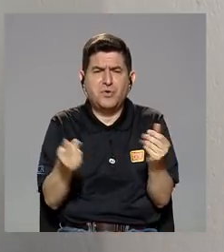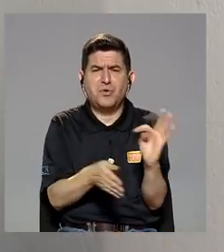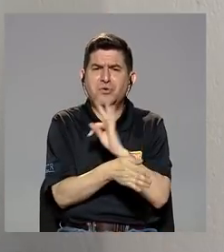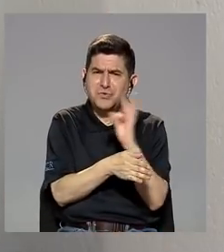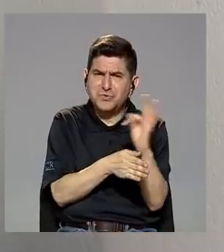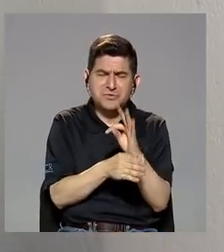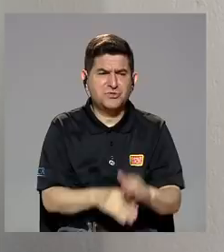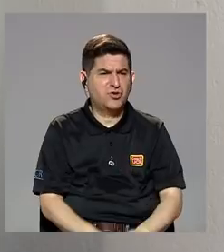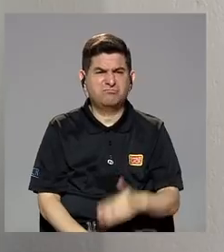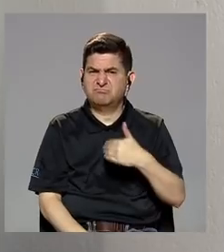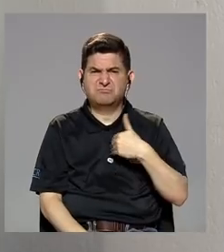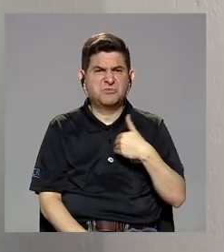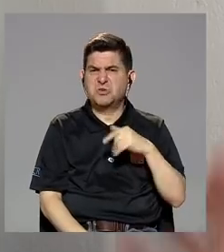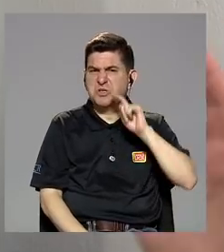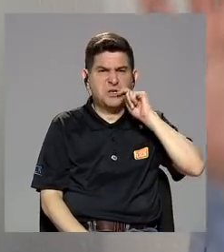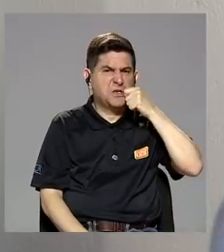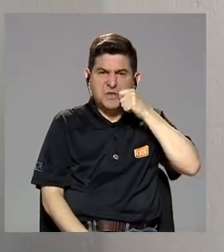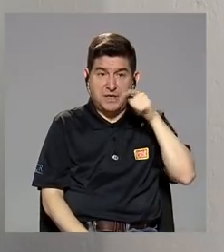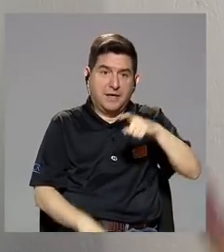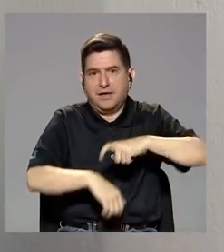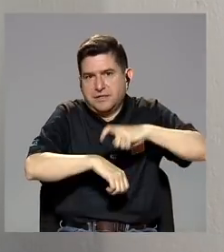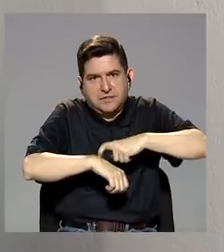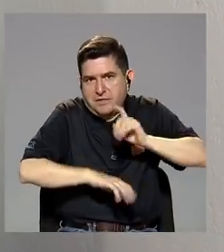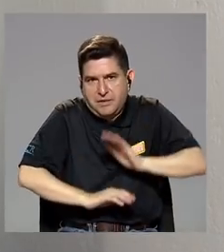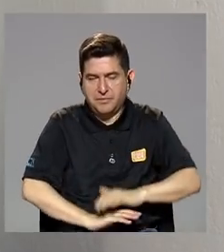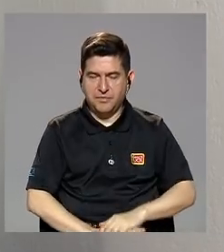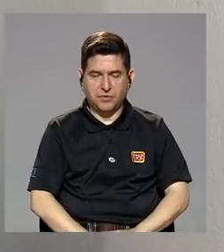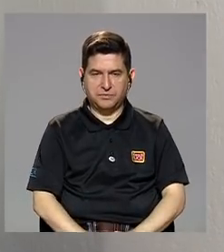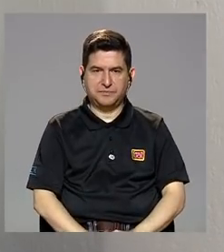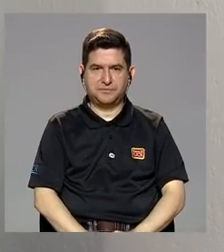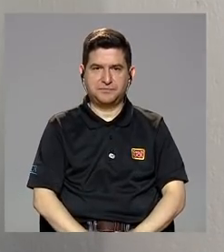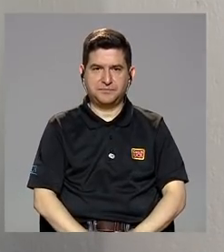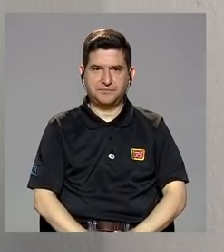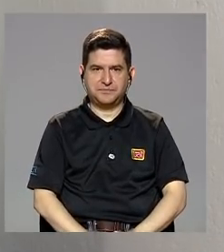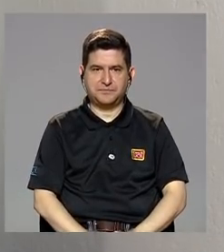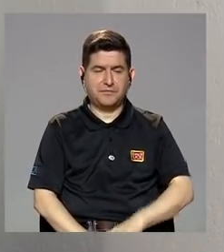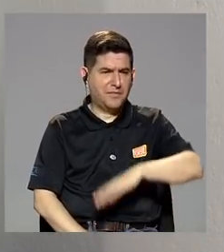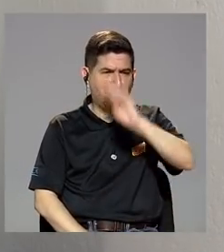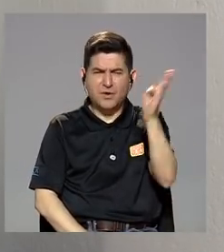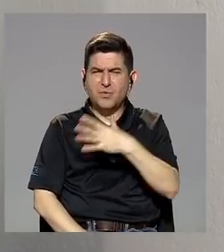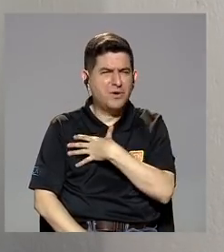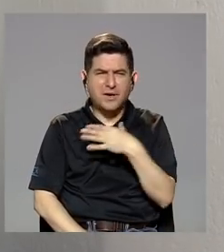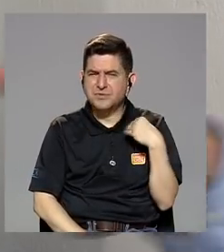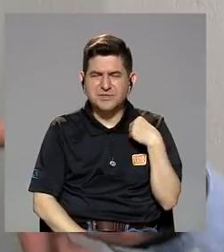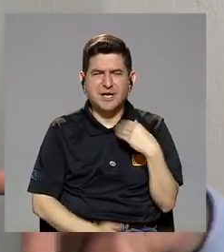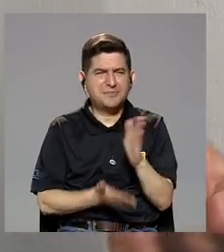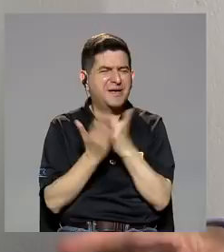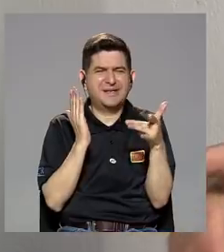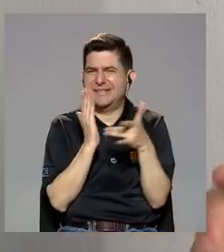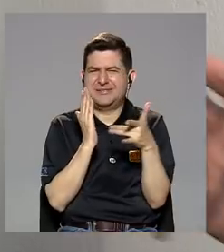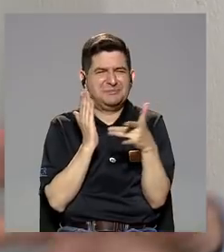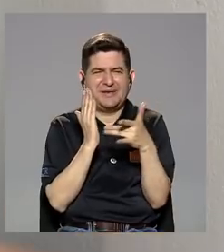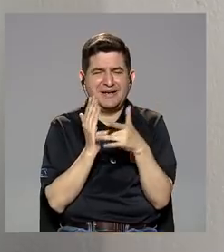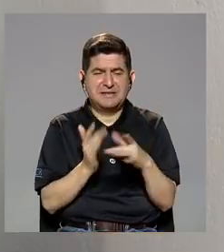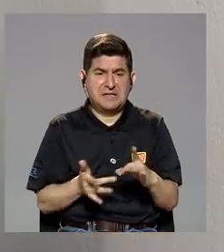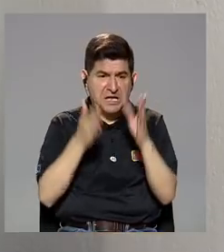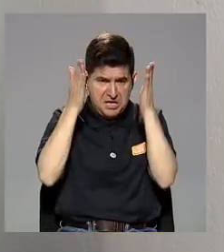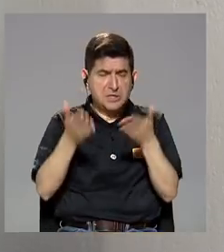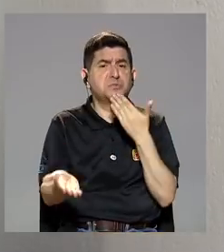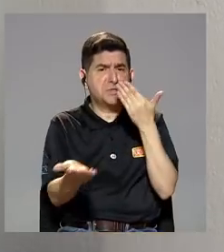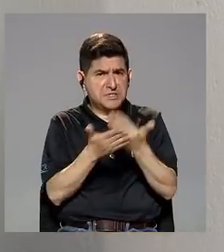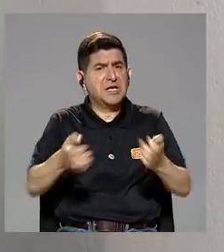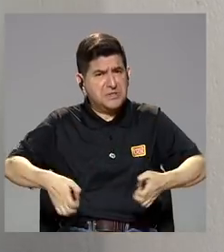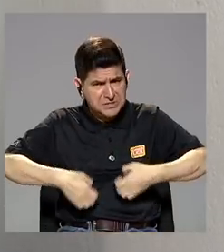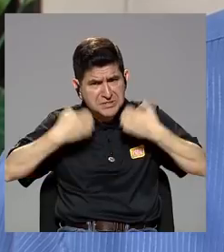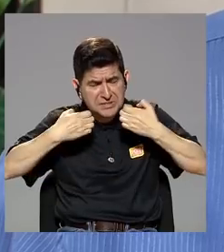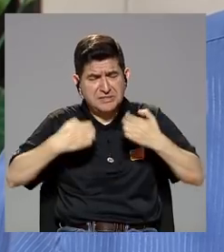televisión no tenía muchos secretos en ese momento no nunca me ha gustado la parte técnica ocupa esos especialistas muy